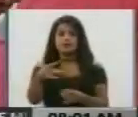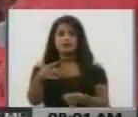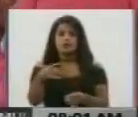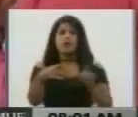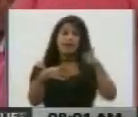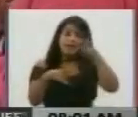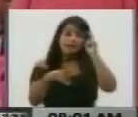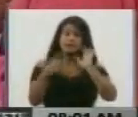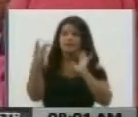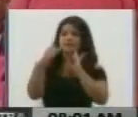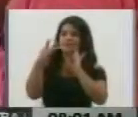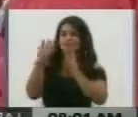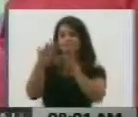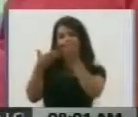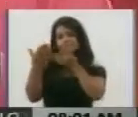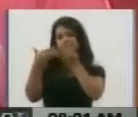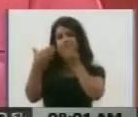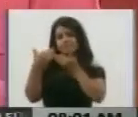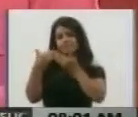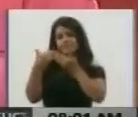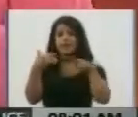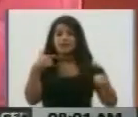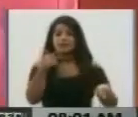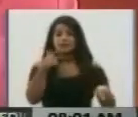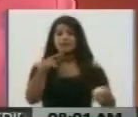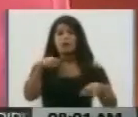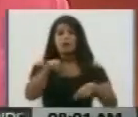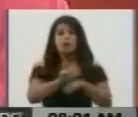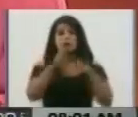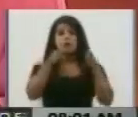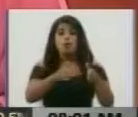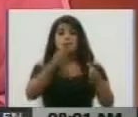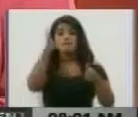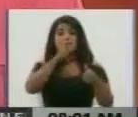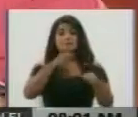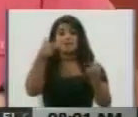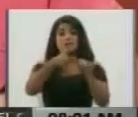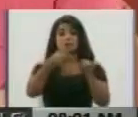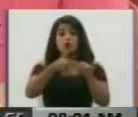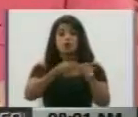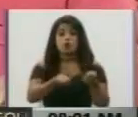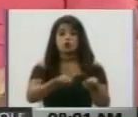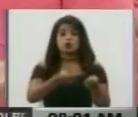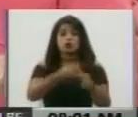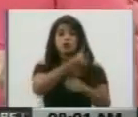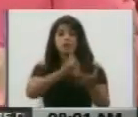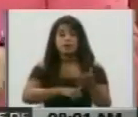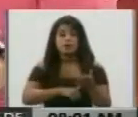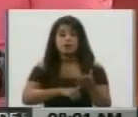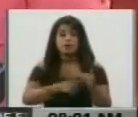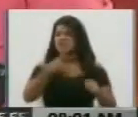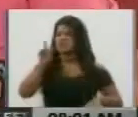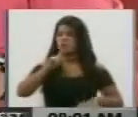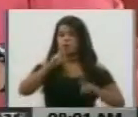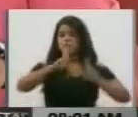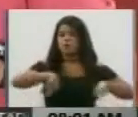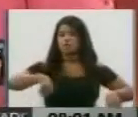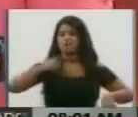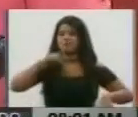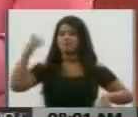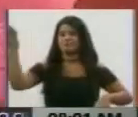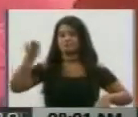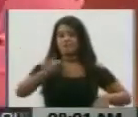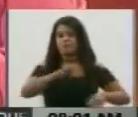la exclusividad de la operación, de la explotación petrolera por parte de Petrobras. Fíjate tú que todo el tema de la corrupción en